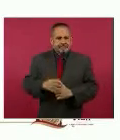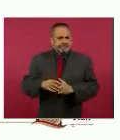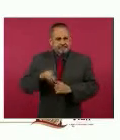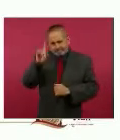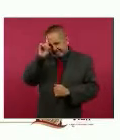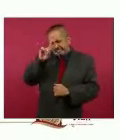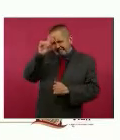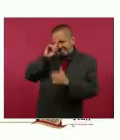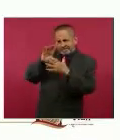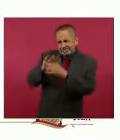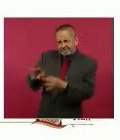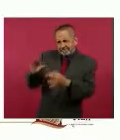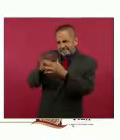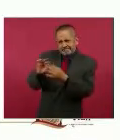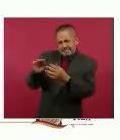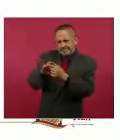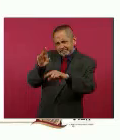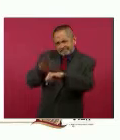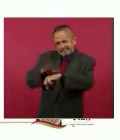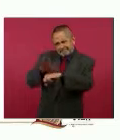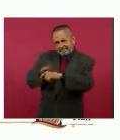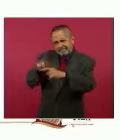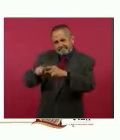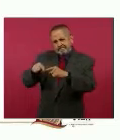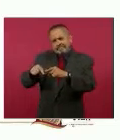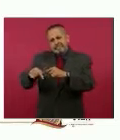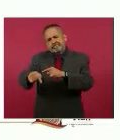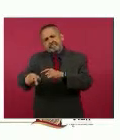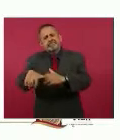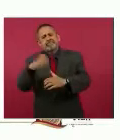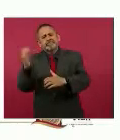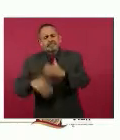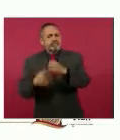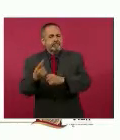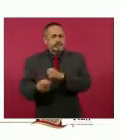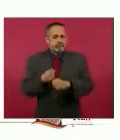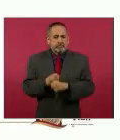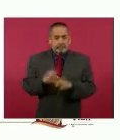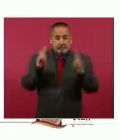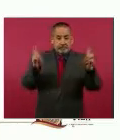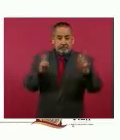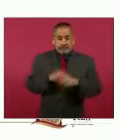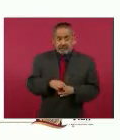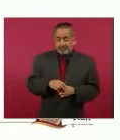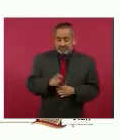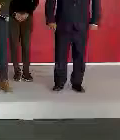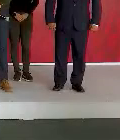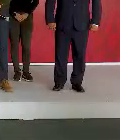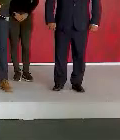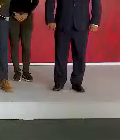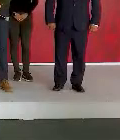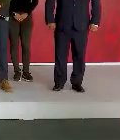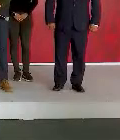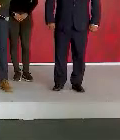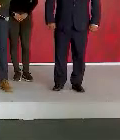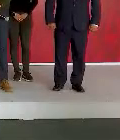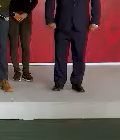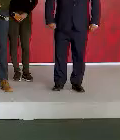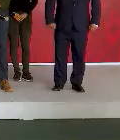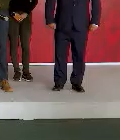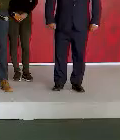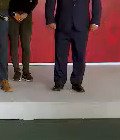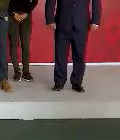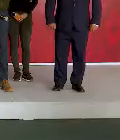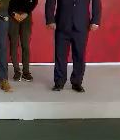semana, hasta que concluya en el ciclo escolar. La campaña es: si te drogas, te dañas. Hace año y medio